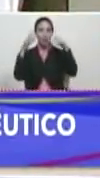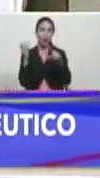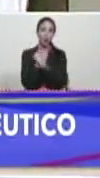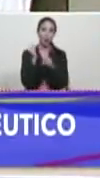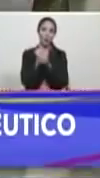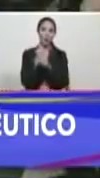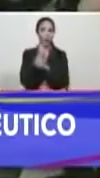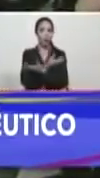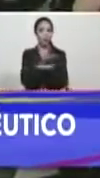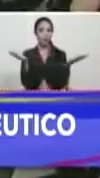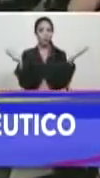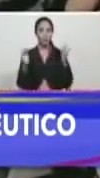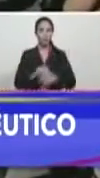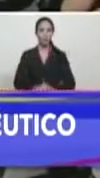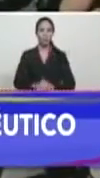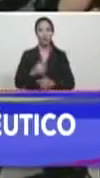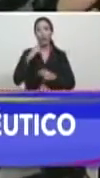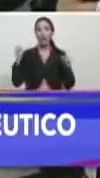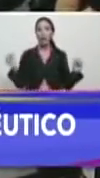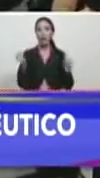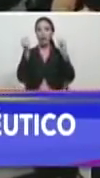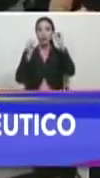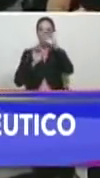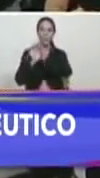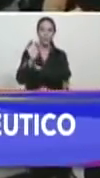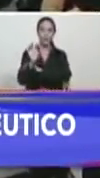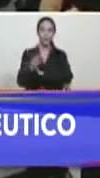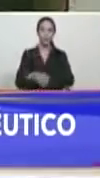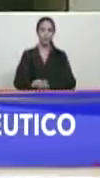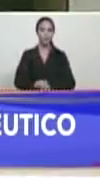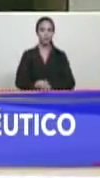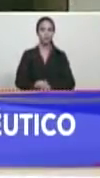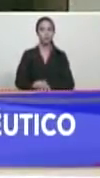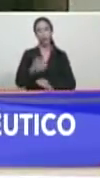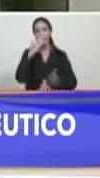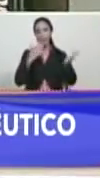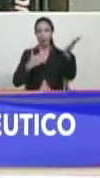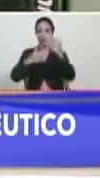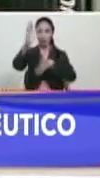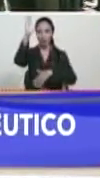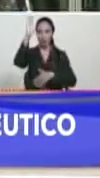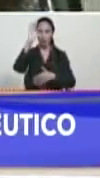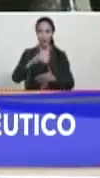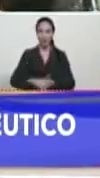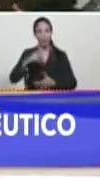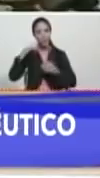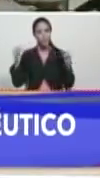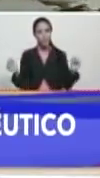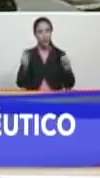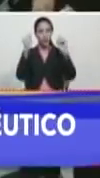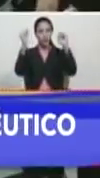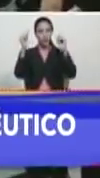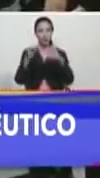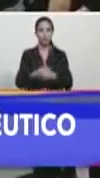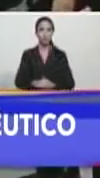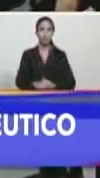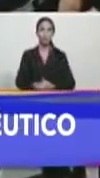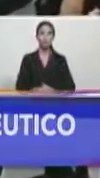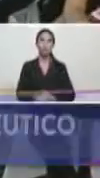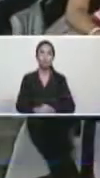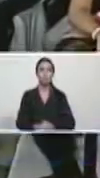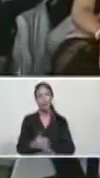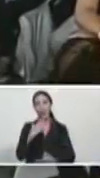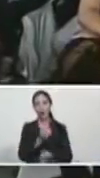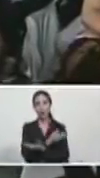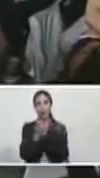salud! ¡Que viva la patria independiente! ¡Hasta la victoria siempre, Venezuela!